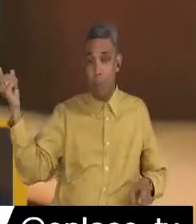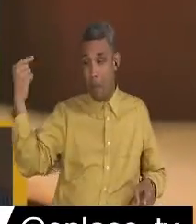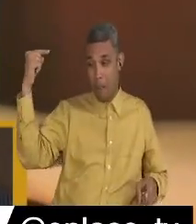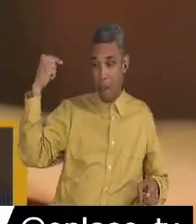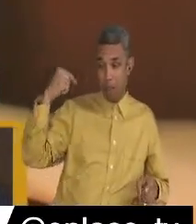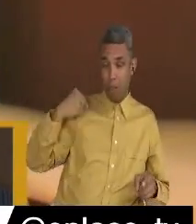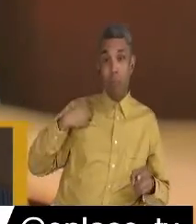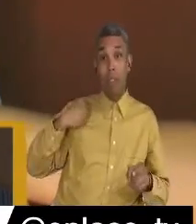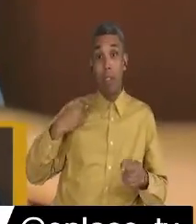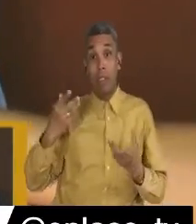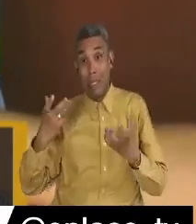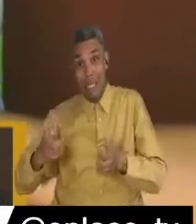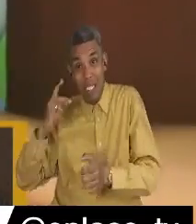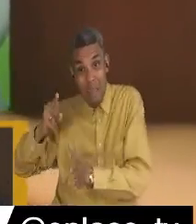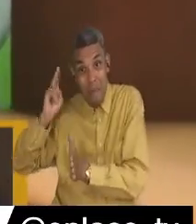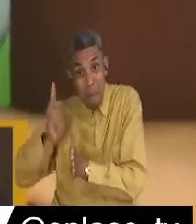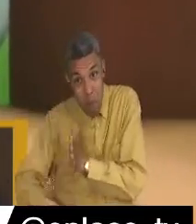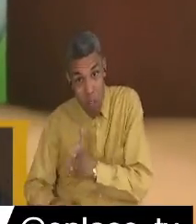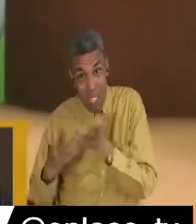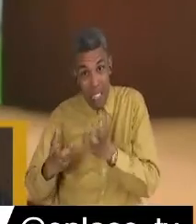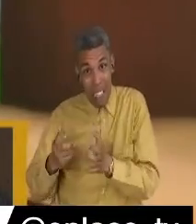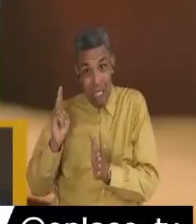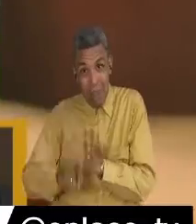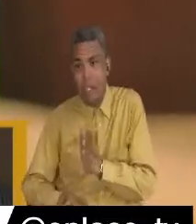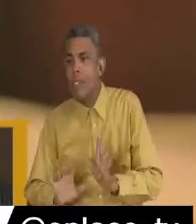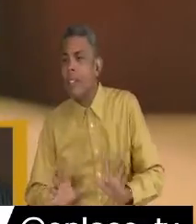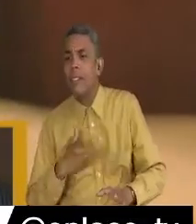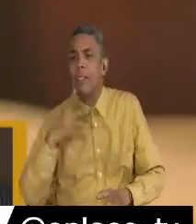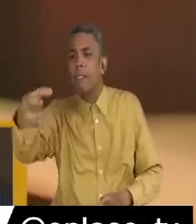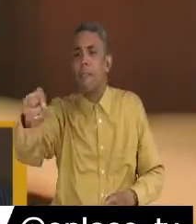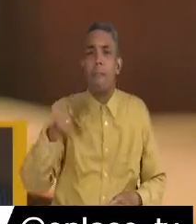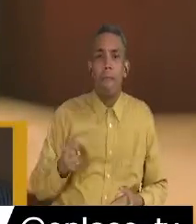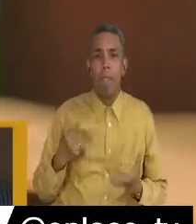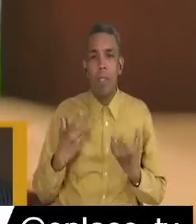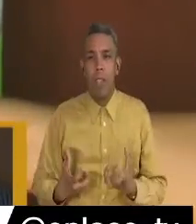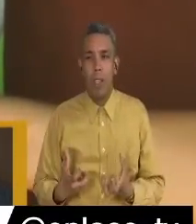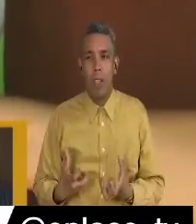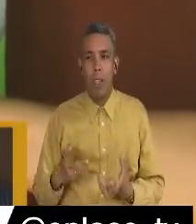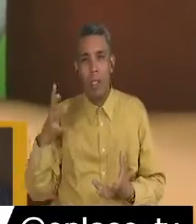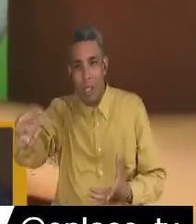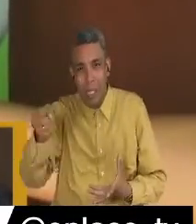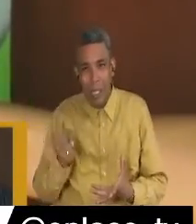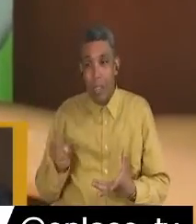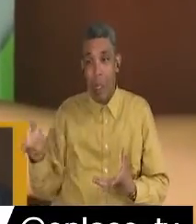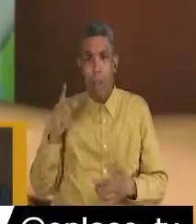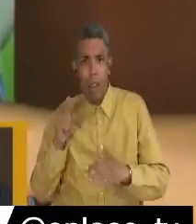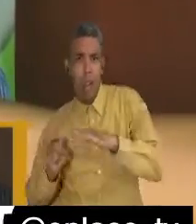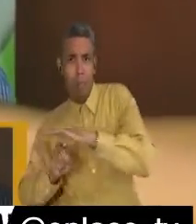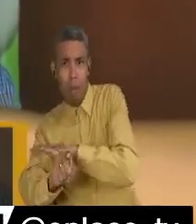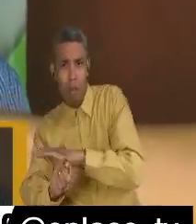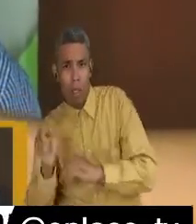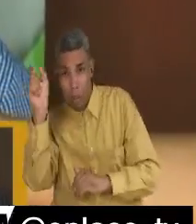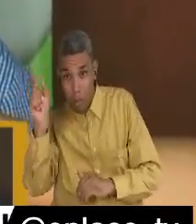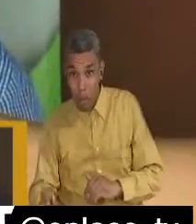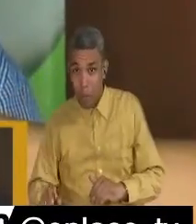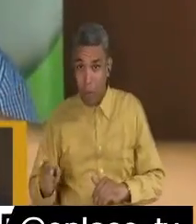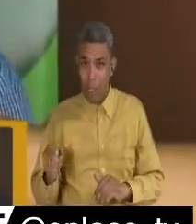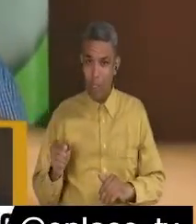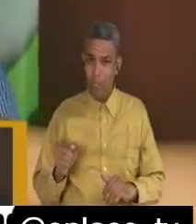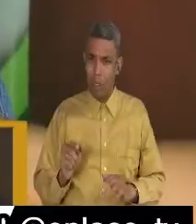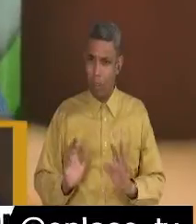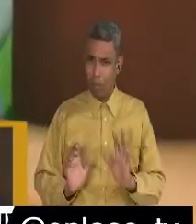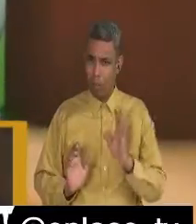quería llevar un poco como para dar parte positivo del hecho de la situación que se presentó en horas atrás. ¿Podría decir que es la muerte de un líder social